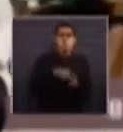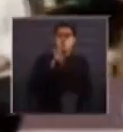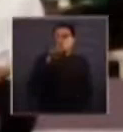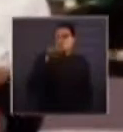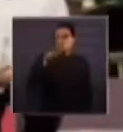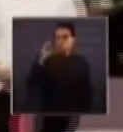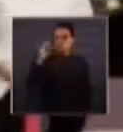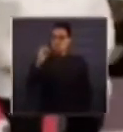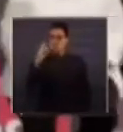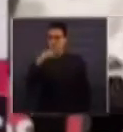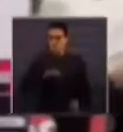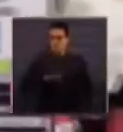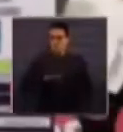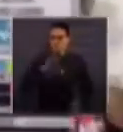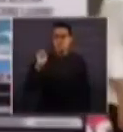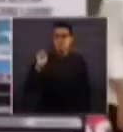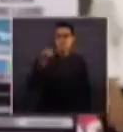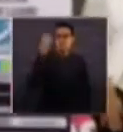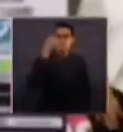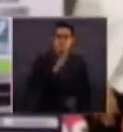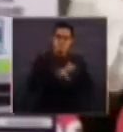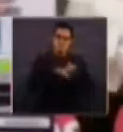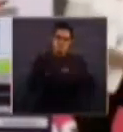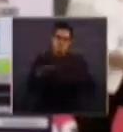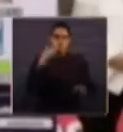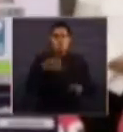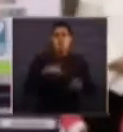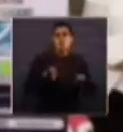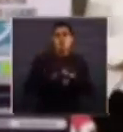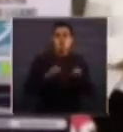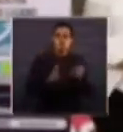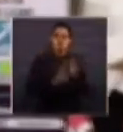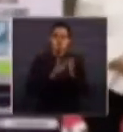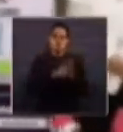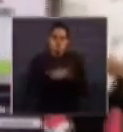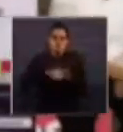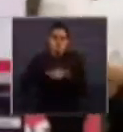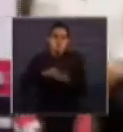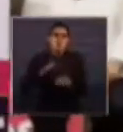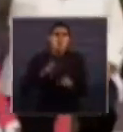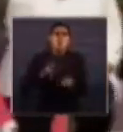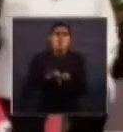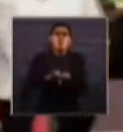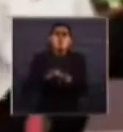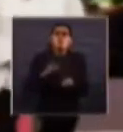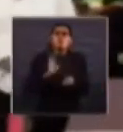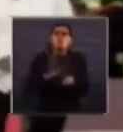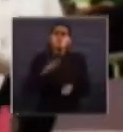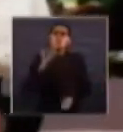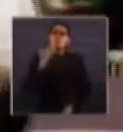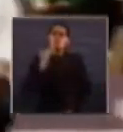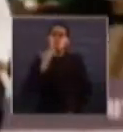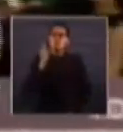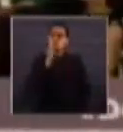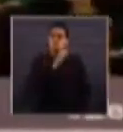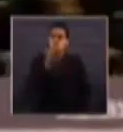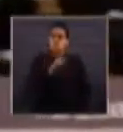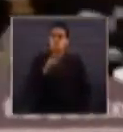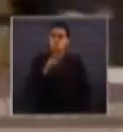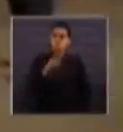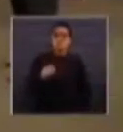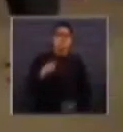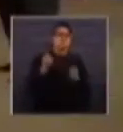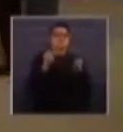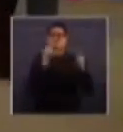por supuesto, de tecnologías de la información y que nos permitan ser mucho más amables con el medio ambiente. Hay un compromiso de los guanajuatenses, sobre todo de las